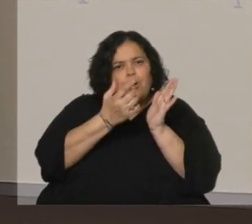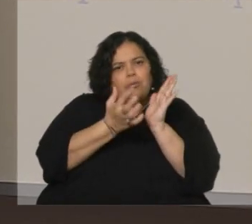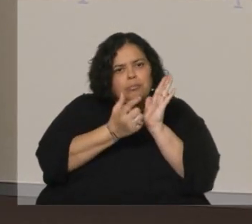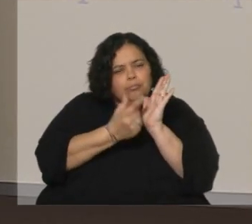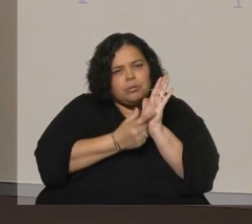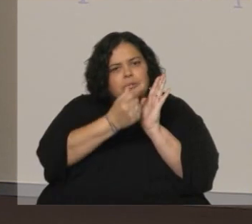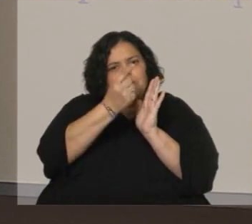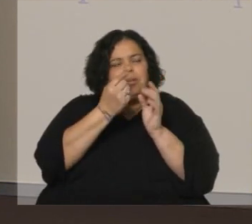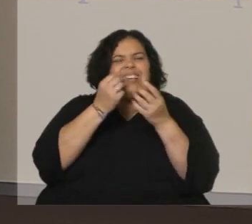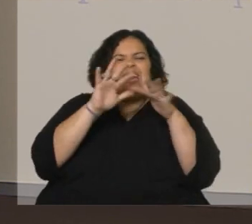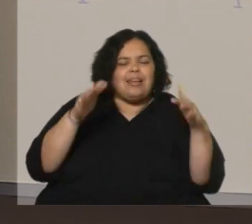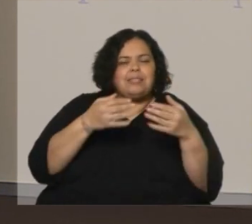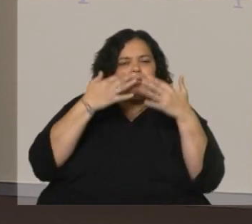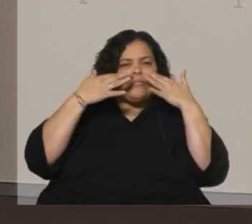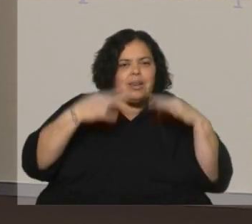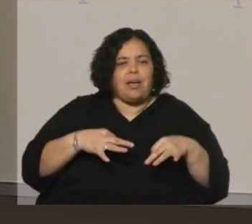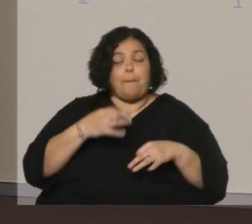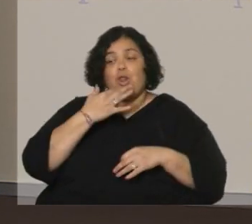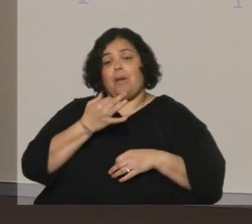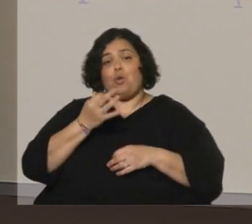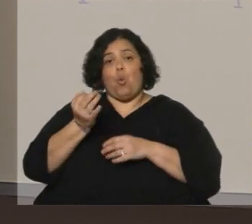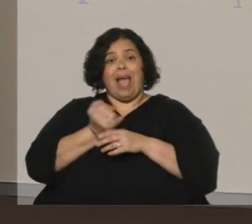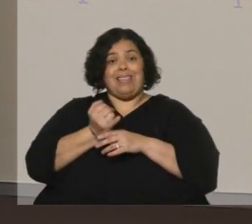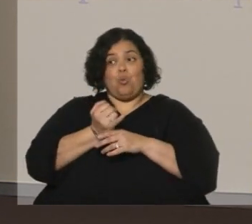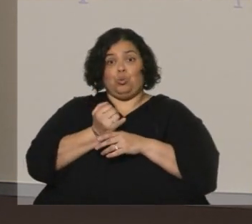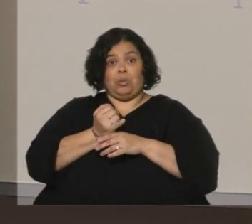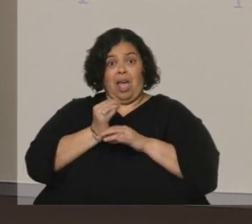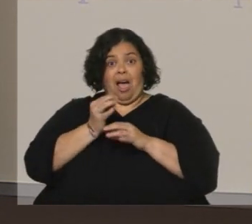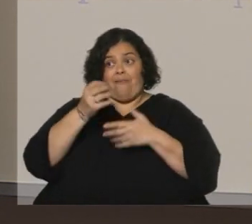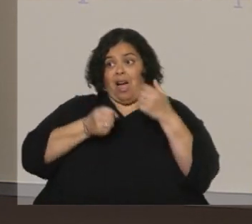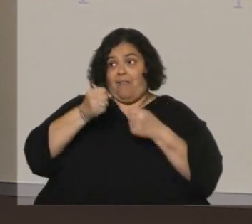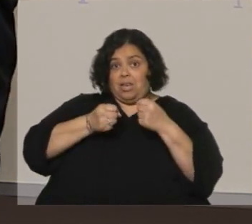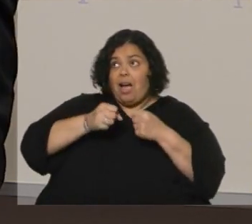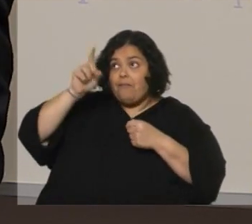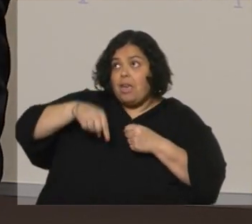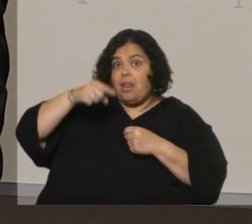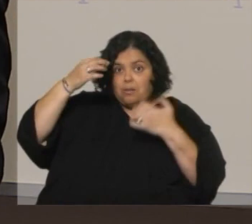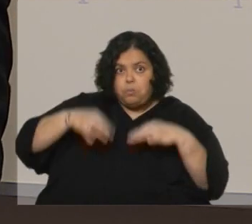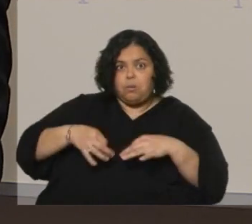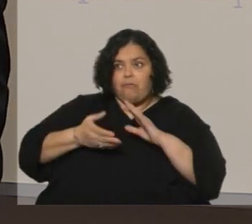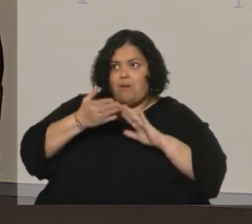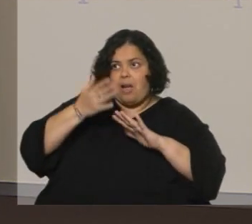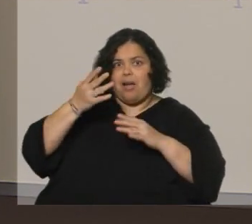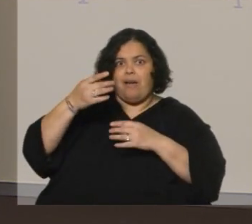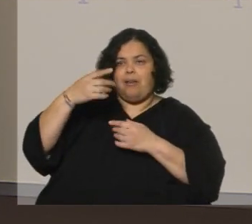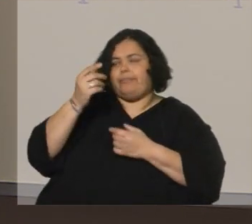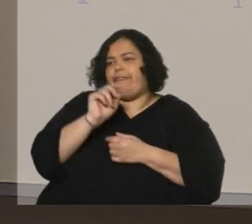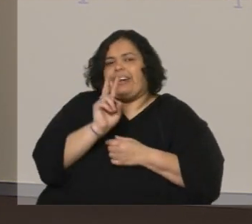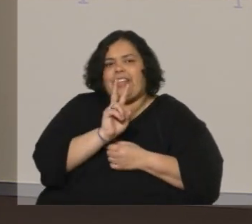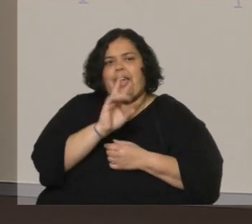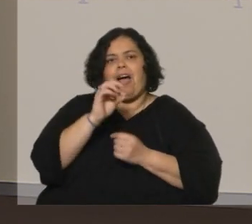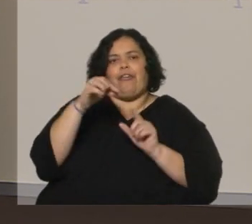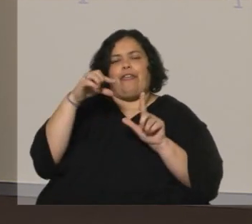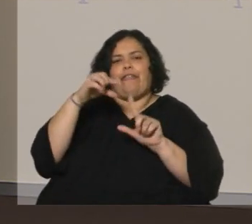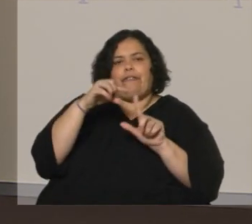algo una una digamos una industria que se viene o tiene un gran potencial tratar de frenarla un poquito para proteger la la otra industria con una